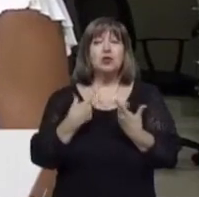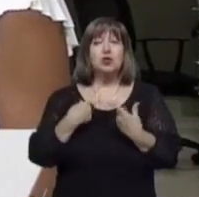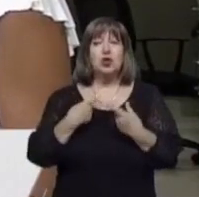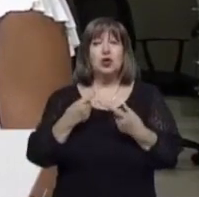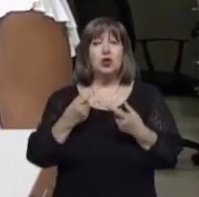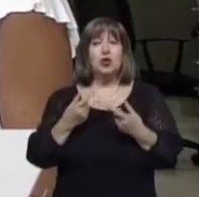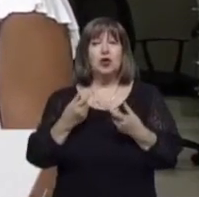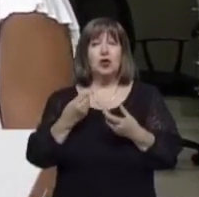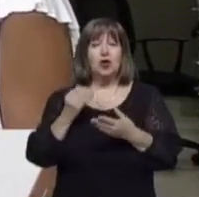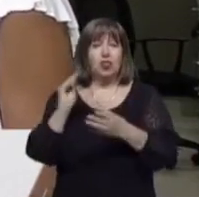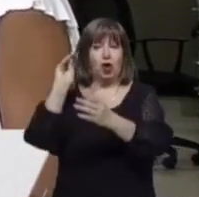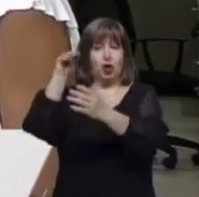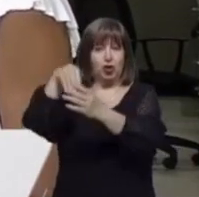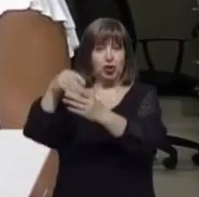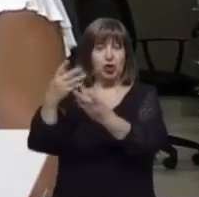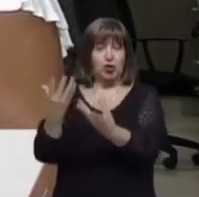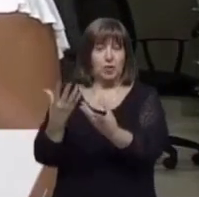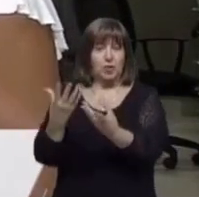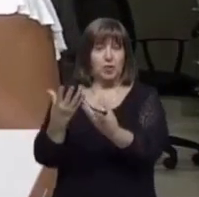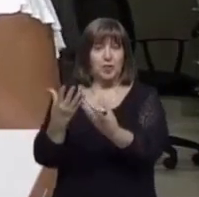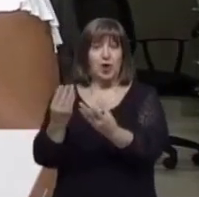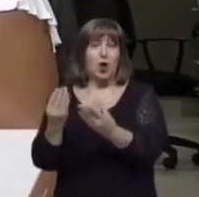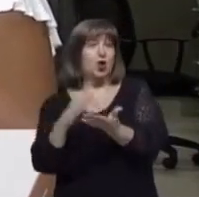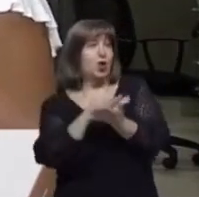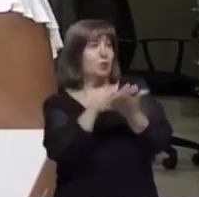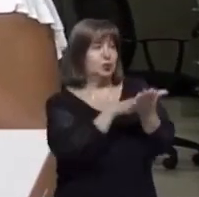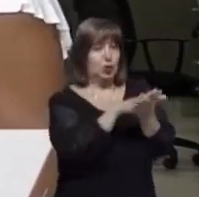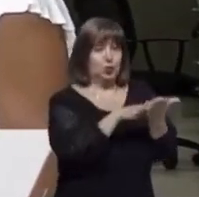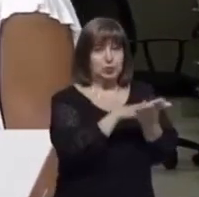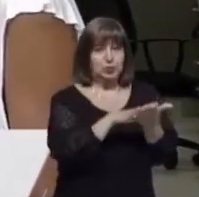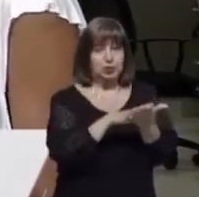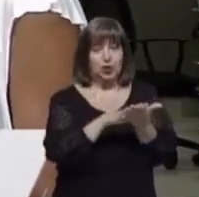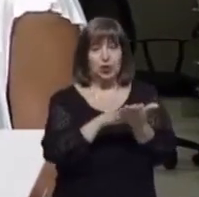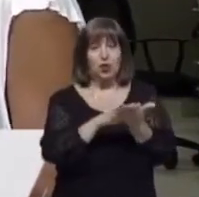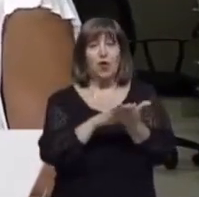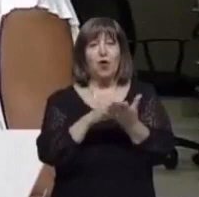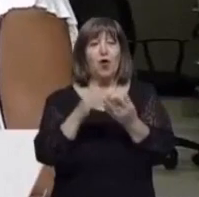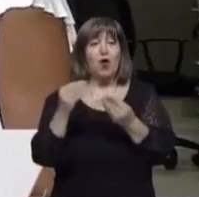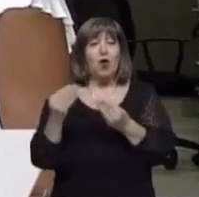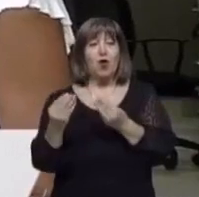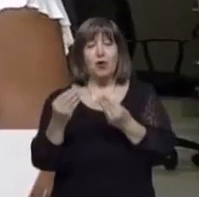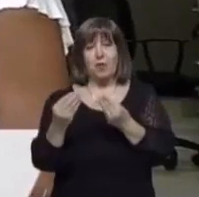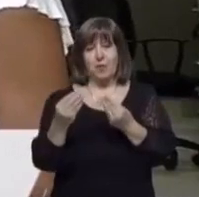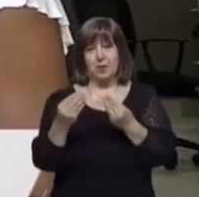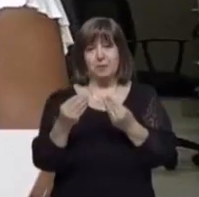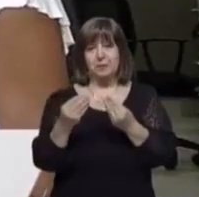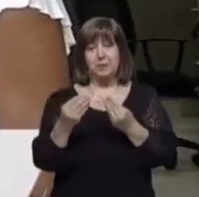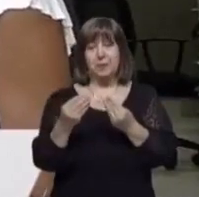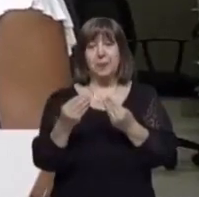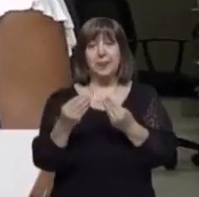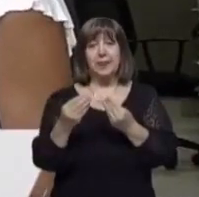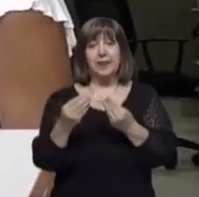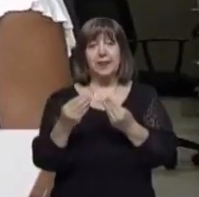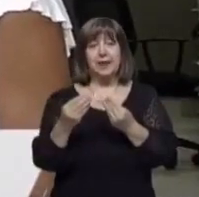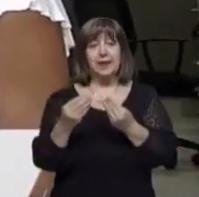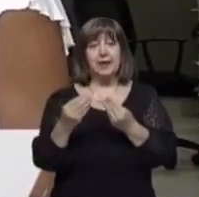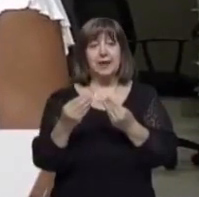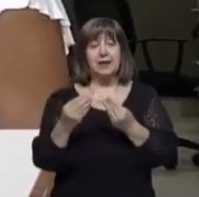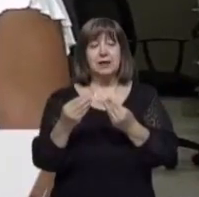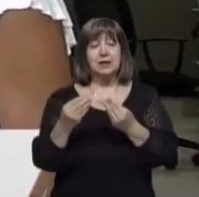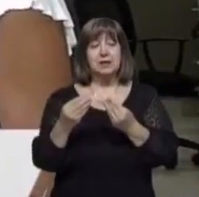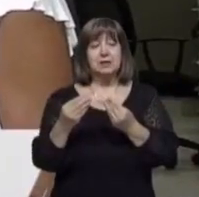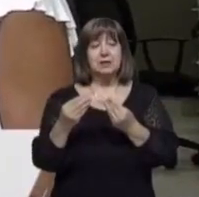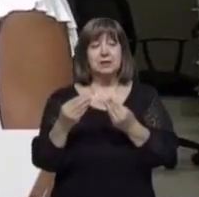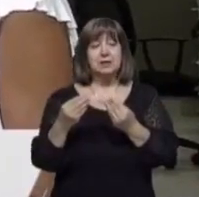esa idoneidad en el Estado provincial o en el Estado nacional o en el sistema, bien, en donde uno va a estar. Yo siempre